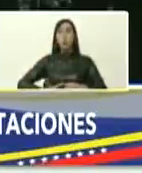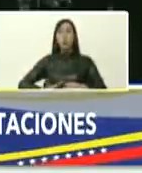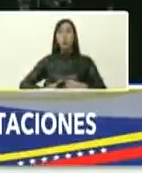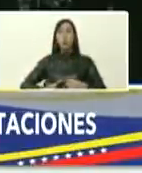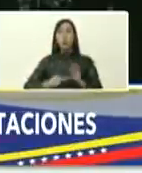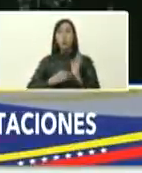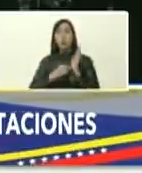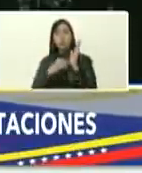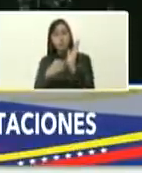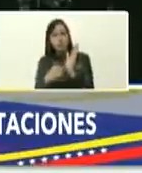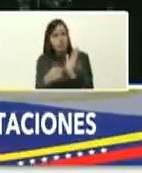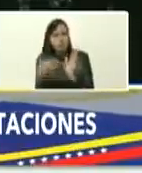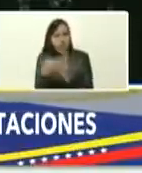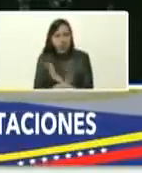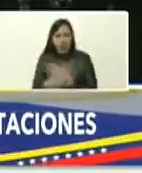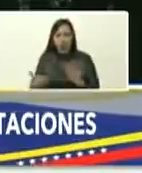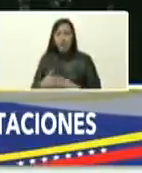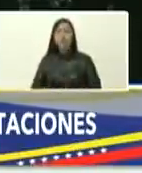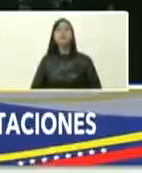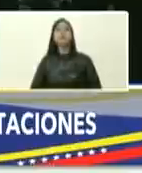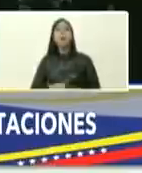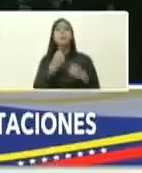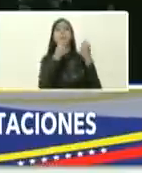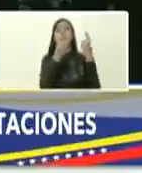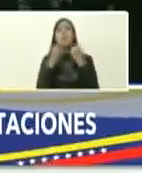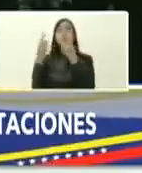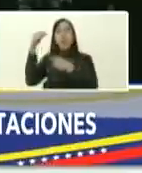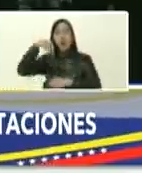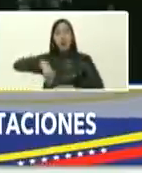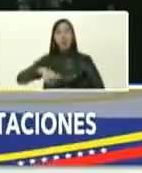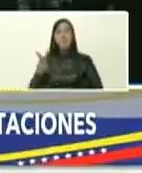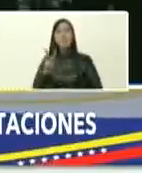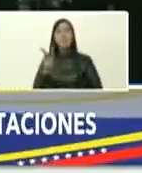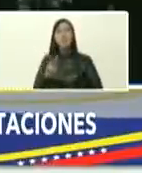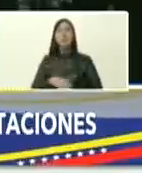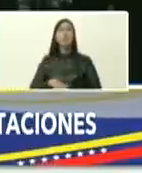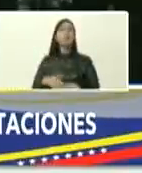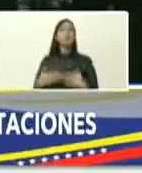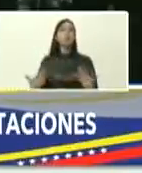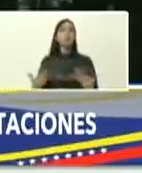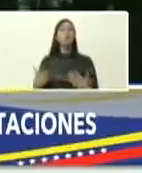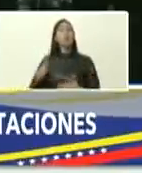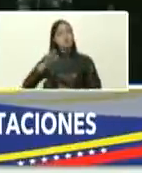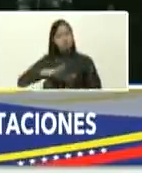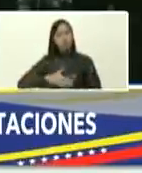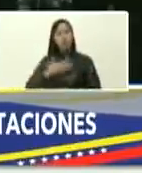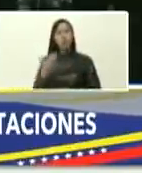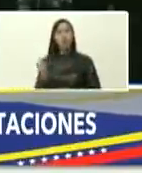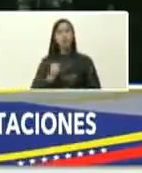¿Qué se ha demostrado, sector exportador de Venezuela? Que sí se puede.